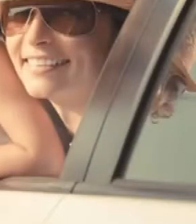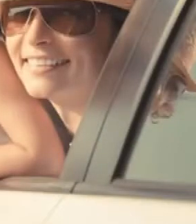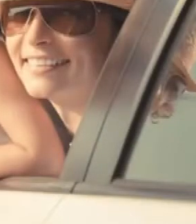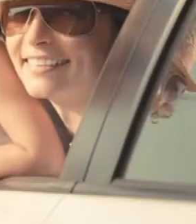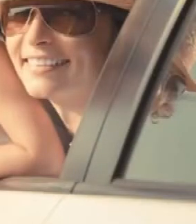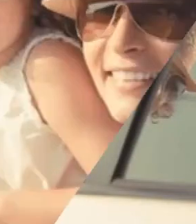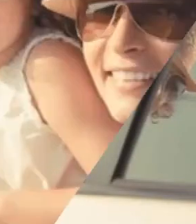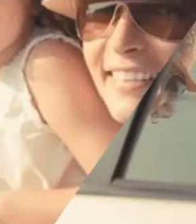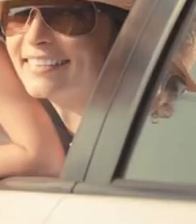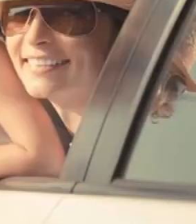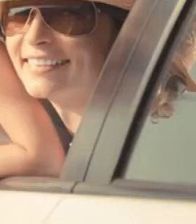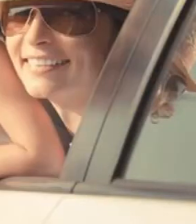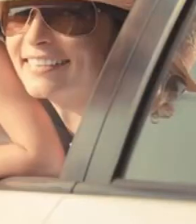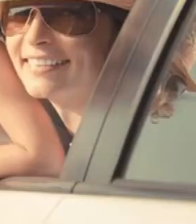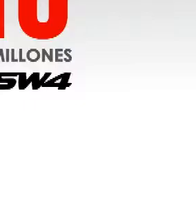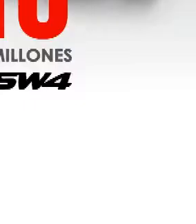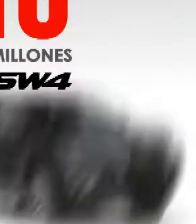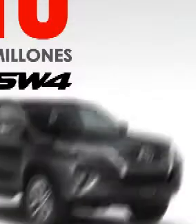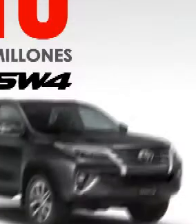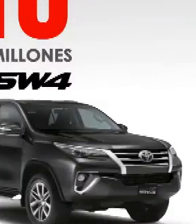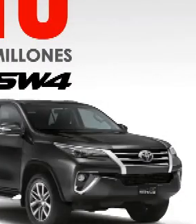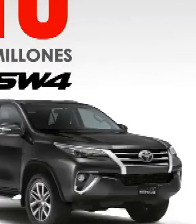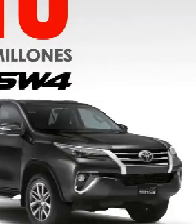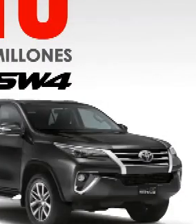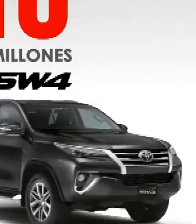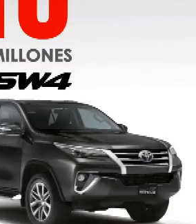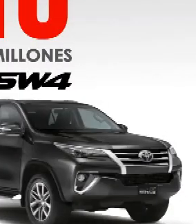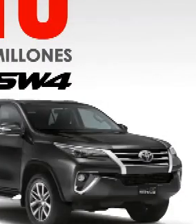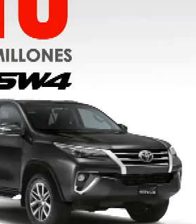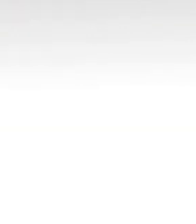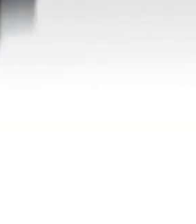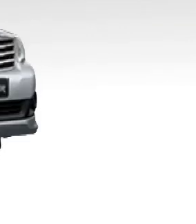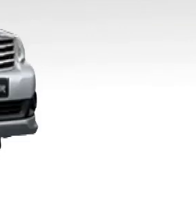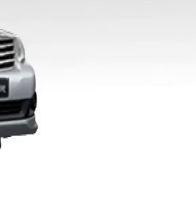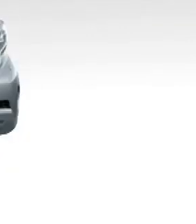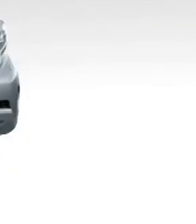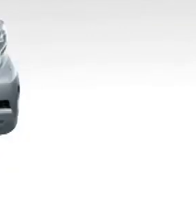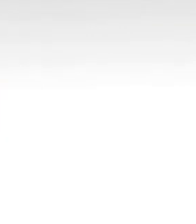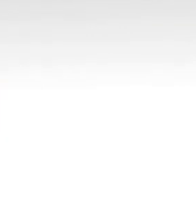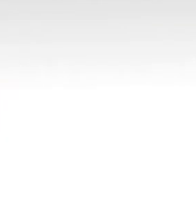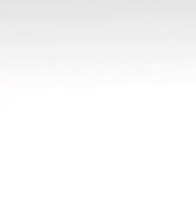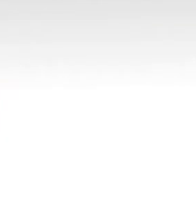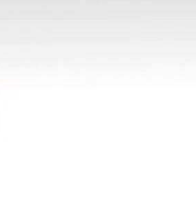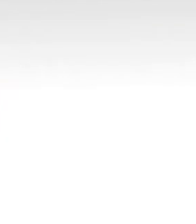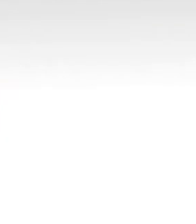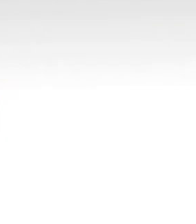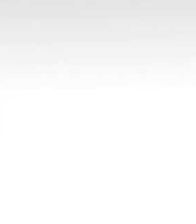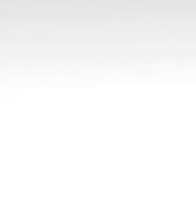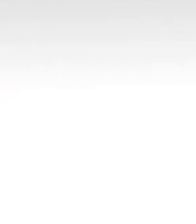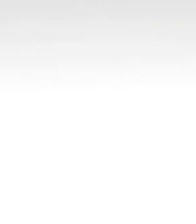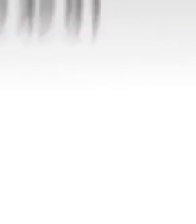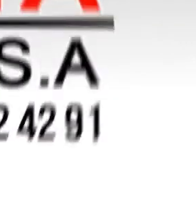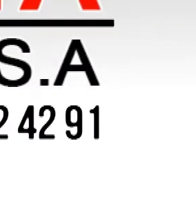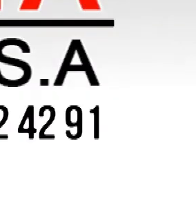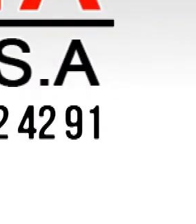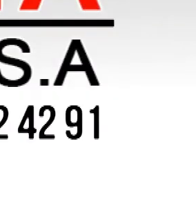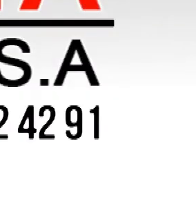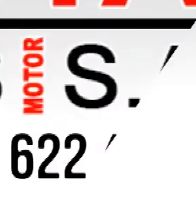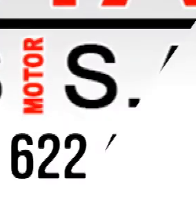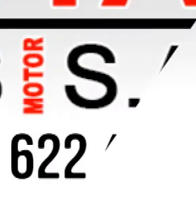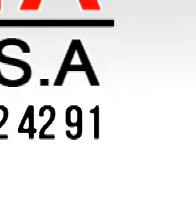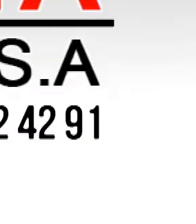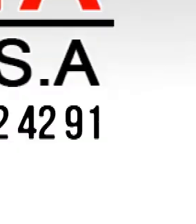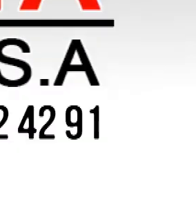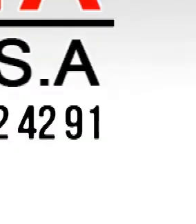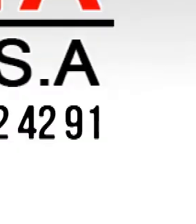Bermeja, durante este mes tenemos grandes descuentos en nuestras camionetas modelo 2017, Fortuner, Prado, Hilux y RAV4. No hay excusa